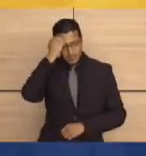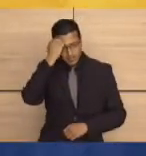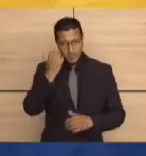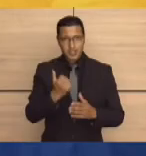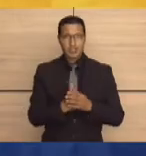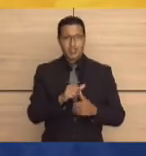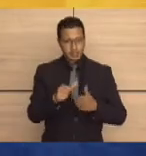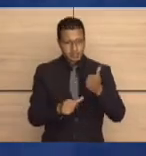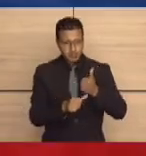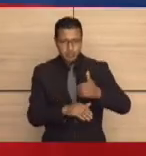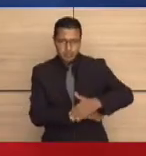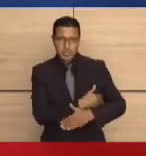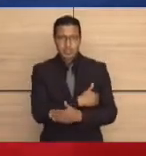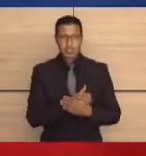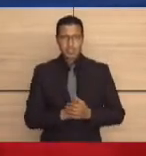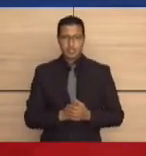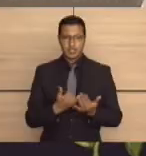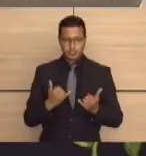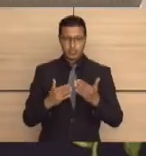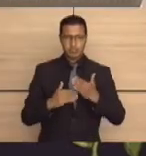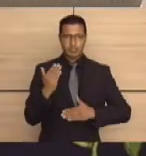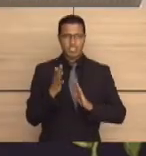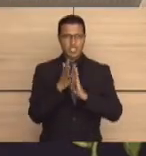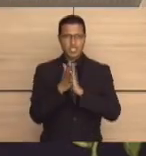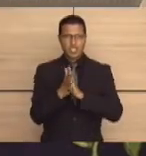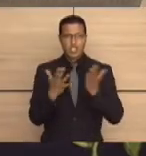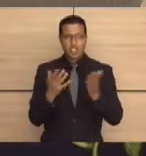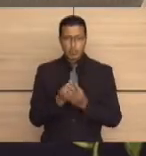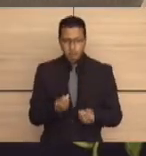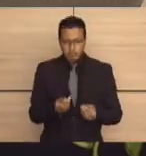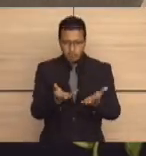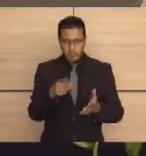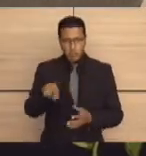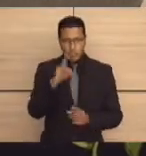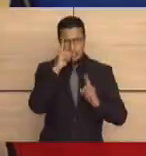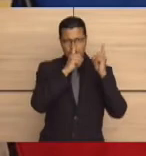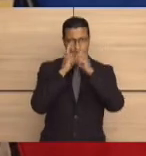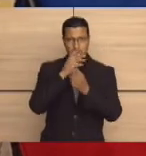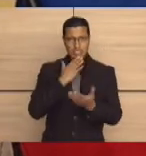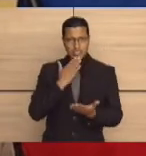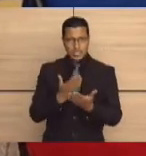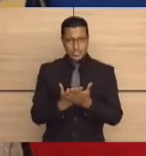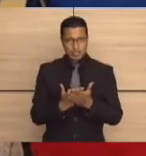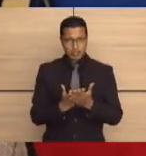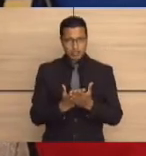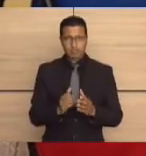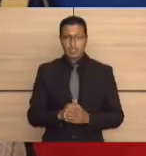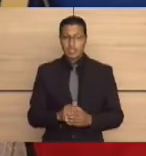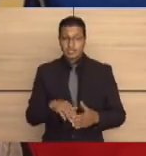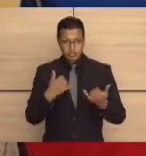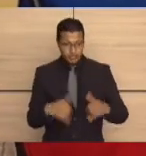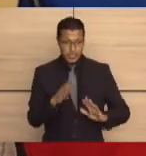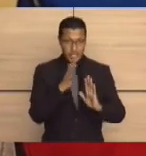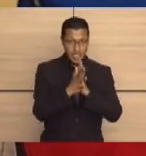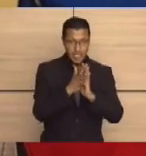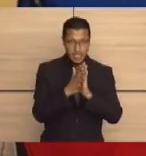Yo quería arrancar, haciendo primero una reflexión de gratitud. y ahora sí que después de nuestra intervención